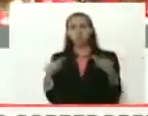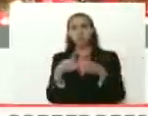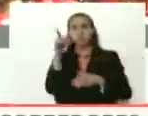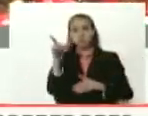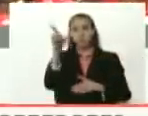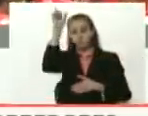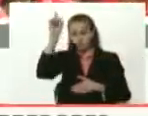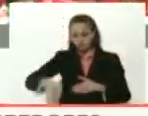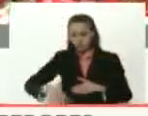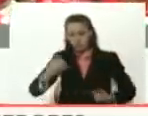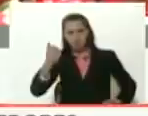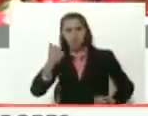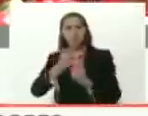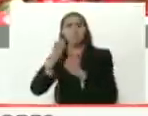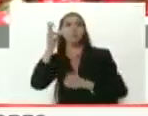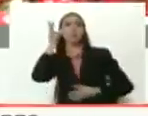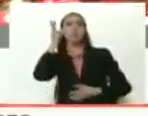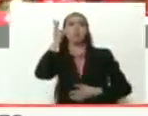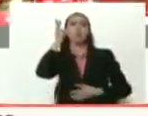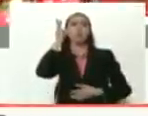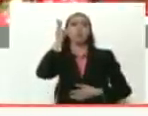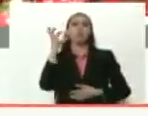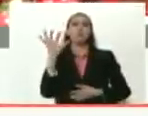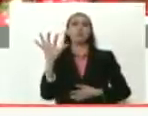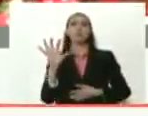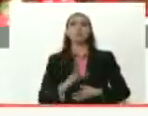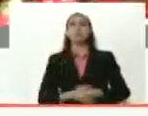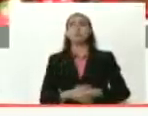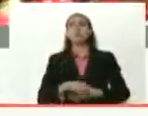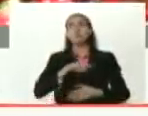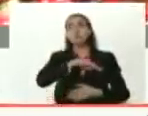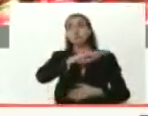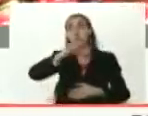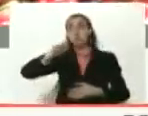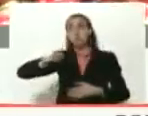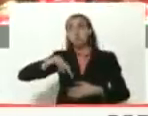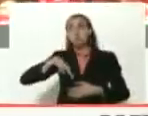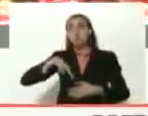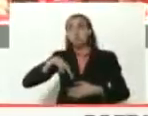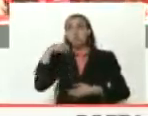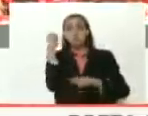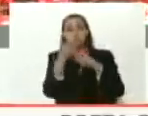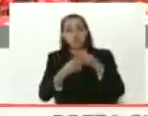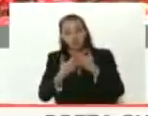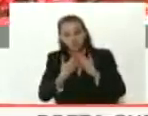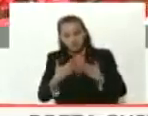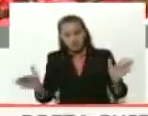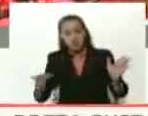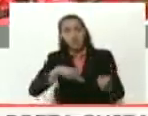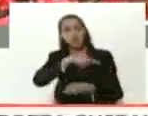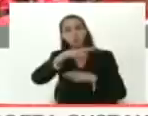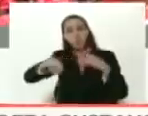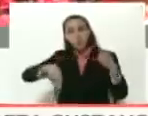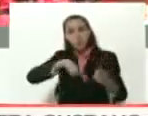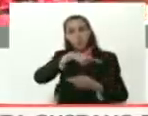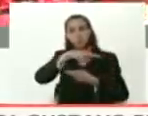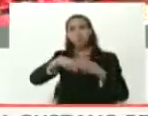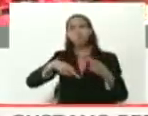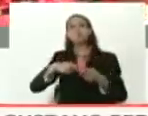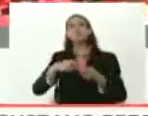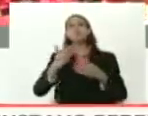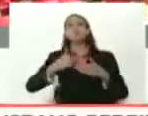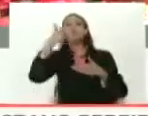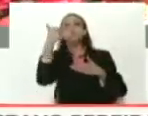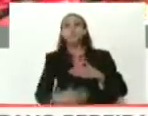Venezuela se pone a la orden de las mujeres de la patria. Nosotros nos ponemos a la orden de la Revolución Bolivariana al frente de